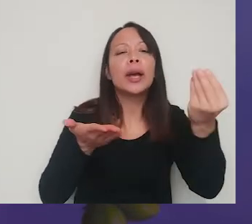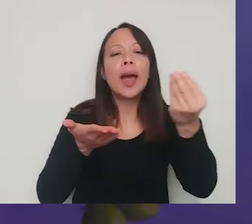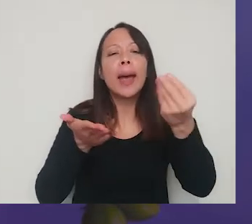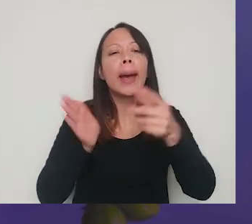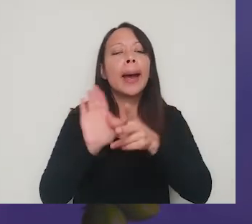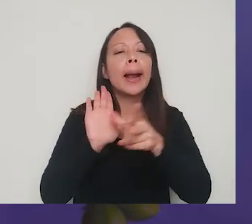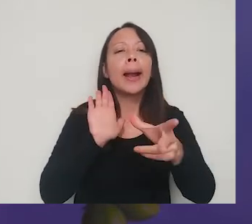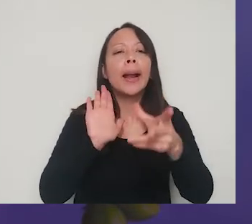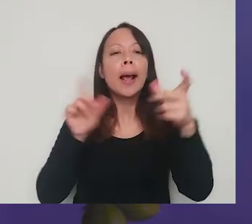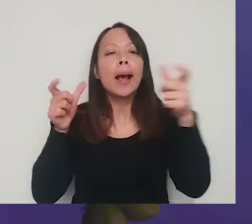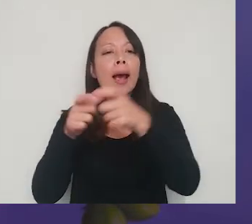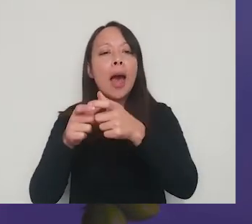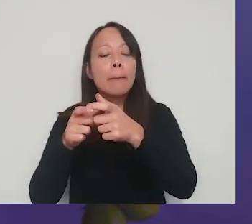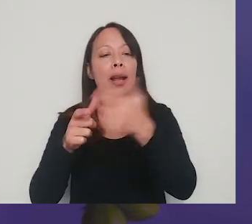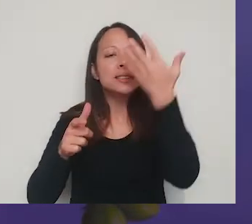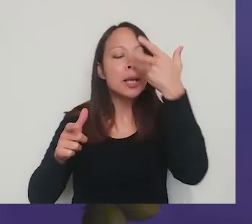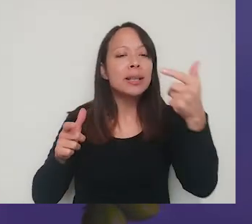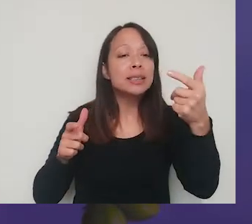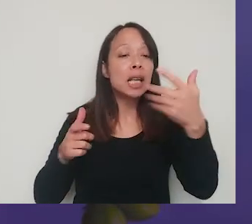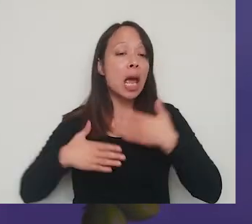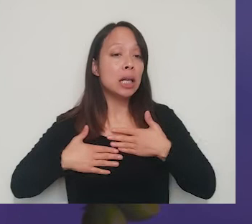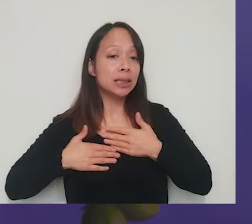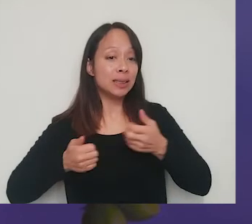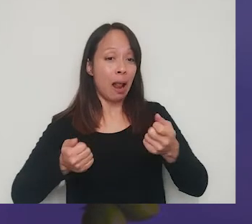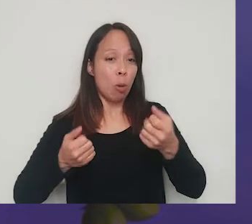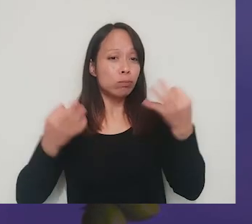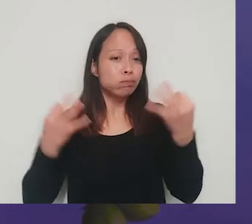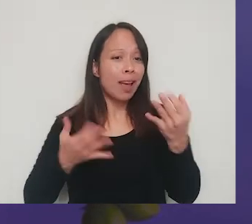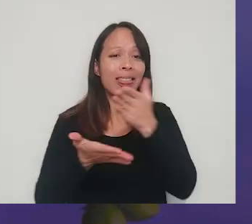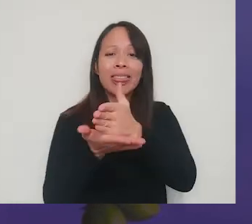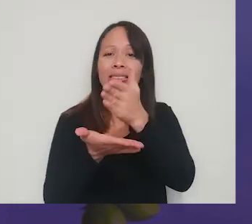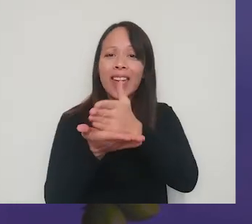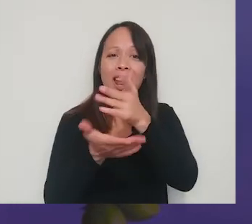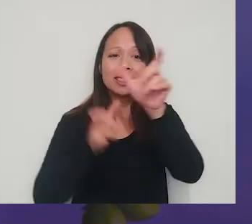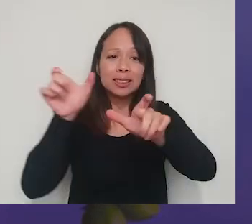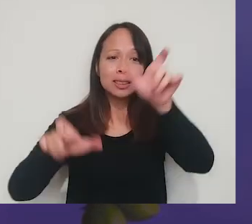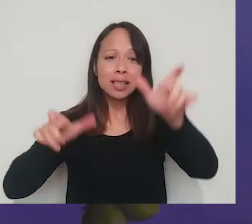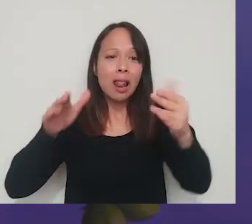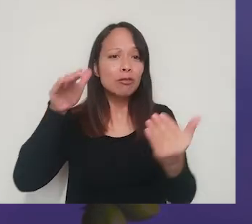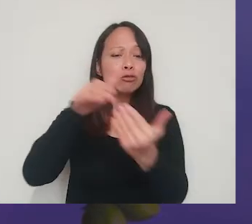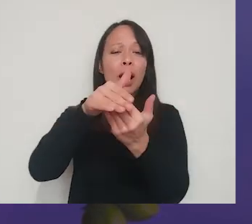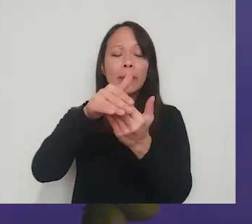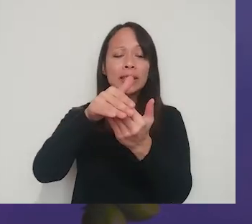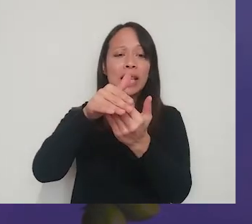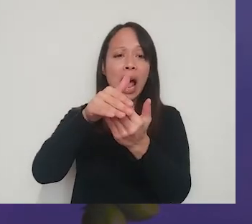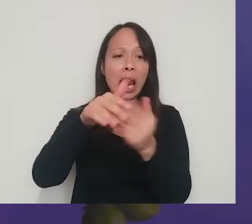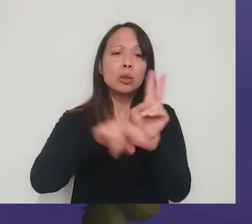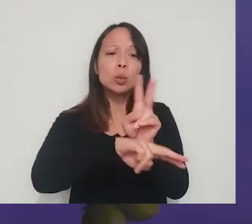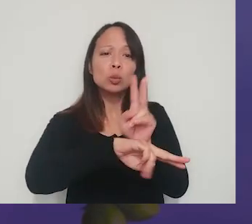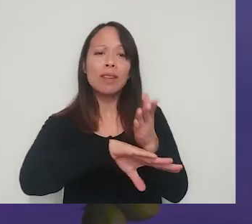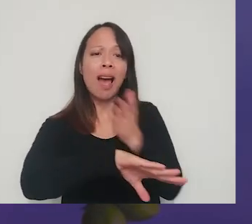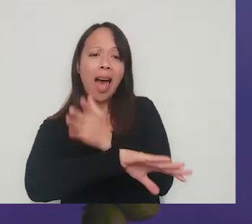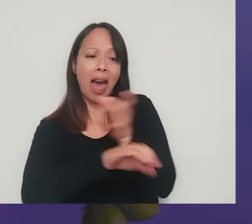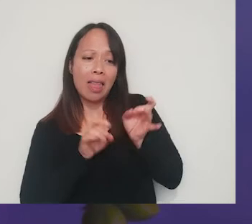que dijo la Cámara de San Martín fue, se trata de una cuestión de salud. La salud es un derecho humano fundamental. Se trata